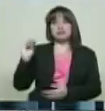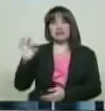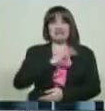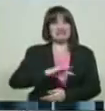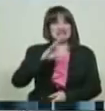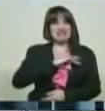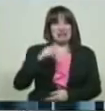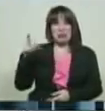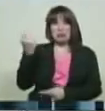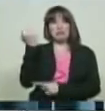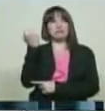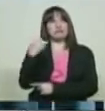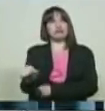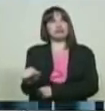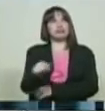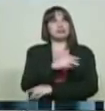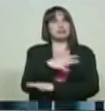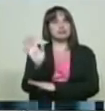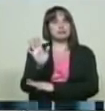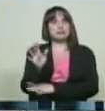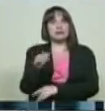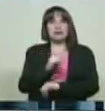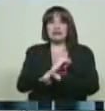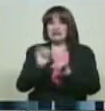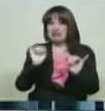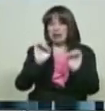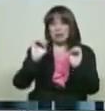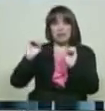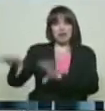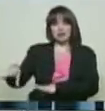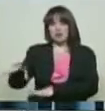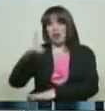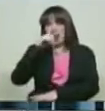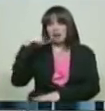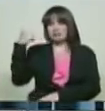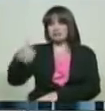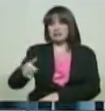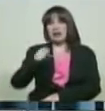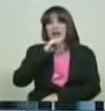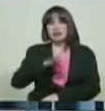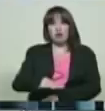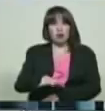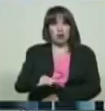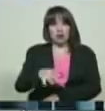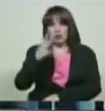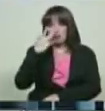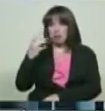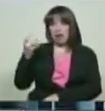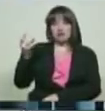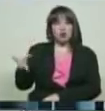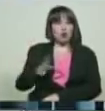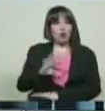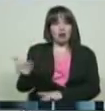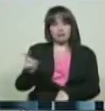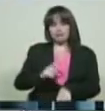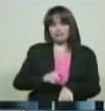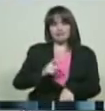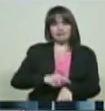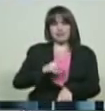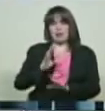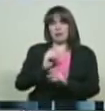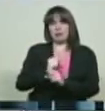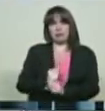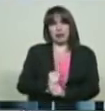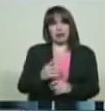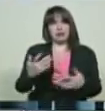lo ignoro. Él ya está en el basural de la historia. Es una basura. Es cuestión de tiempo. Es